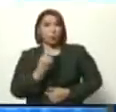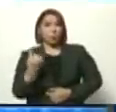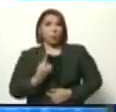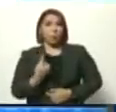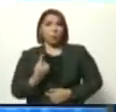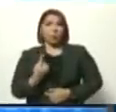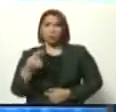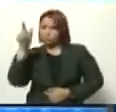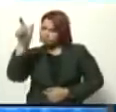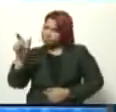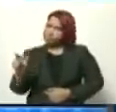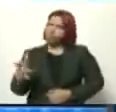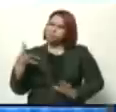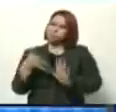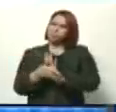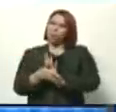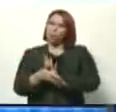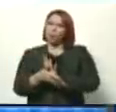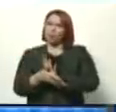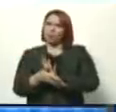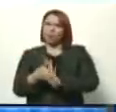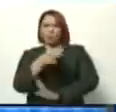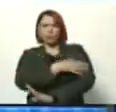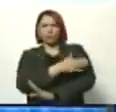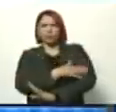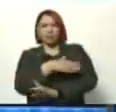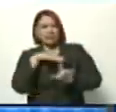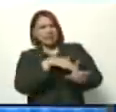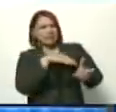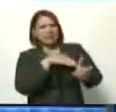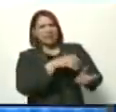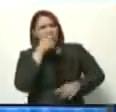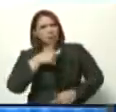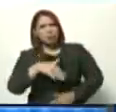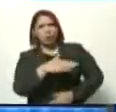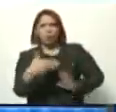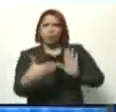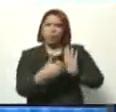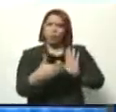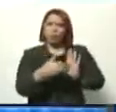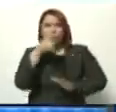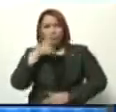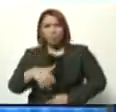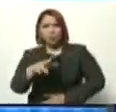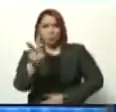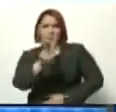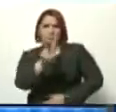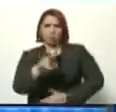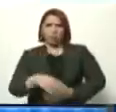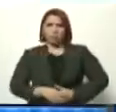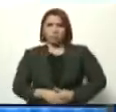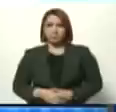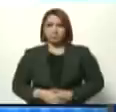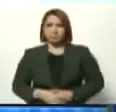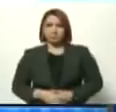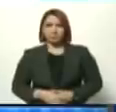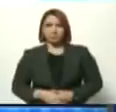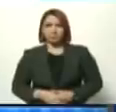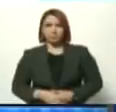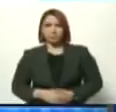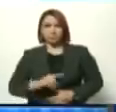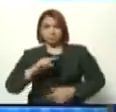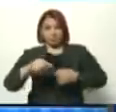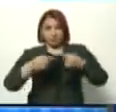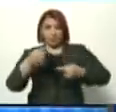define, ensañarse contra un pueblo como se han ensañado contra el pueblo venezolano. Luego